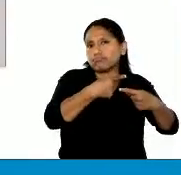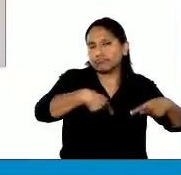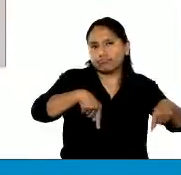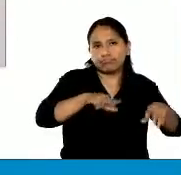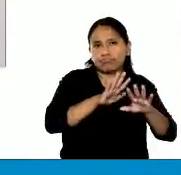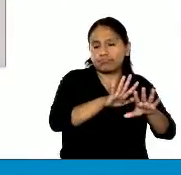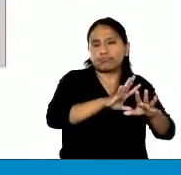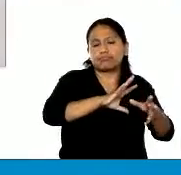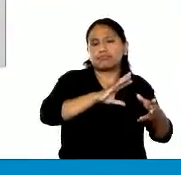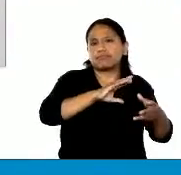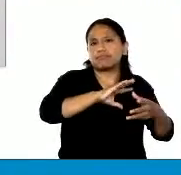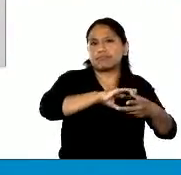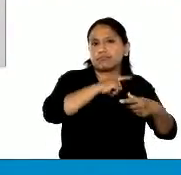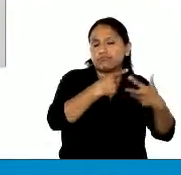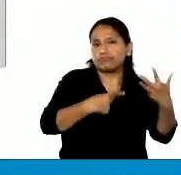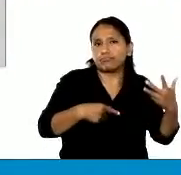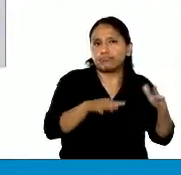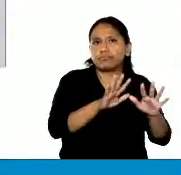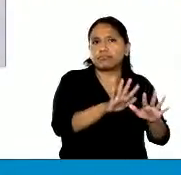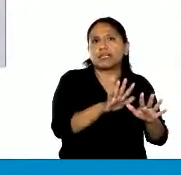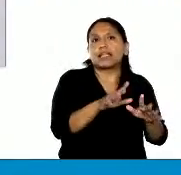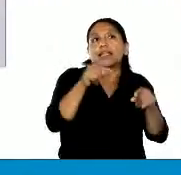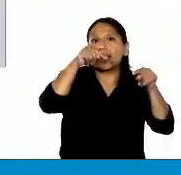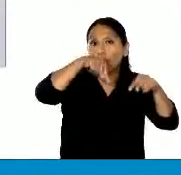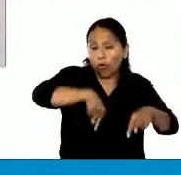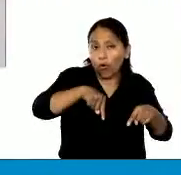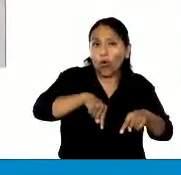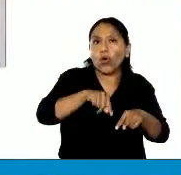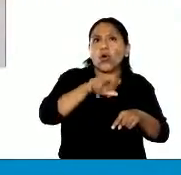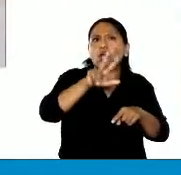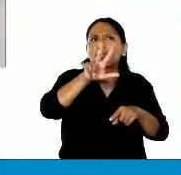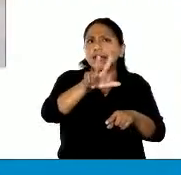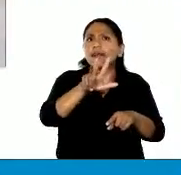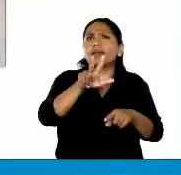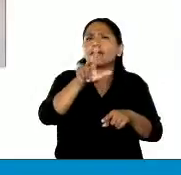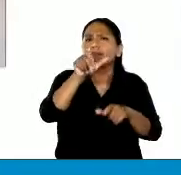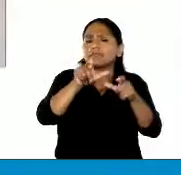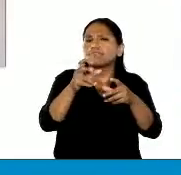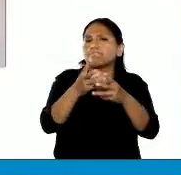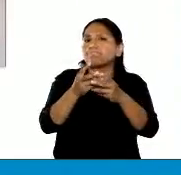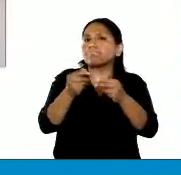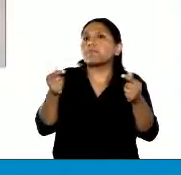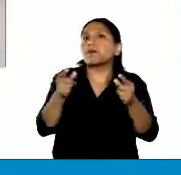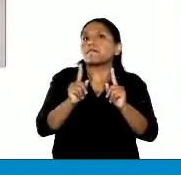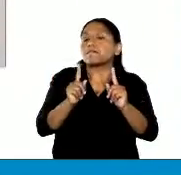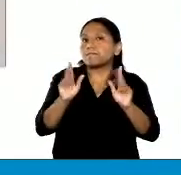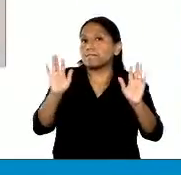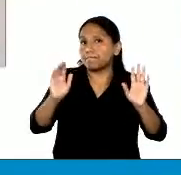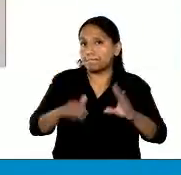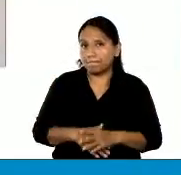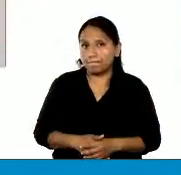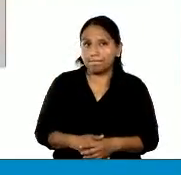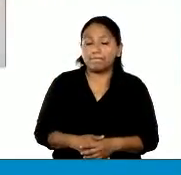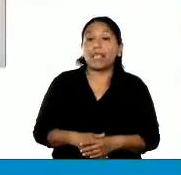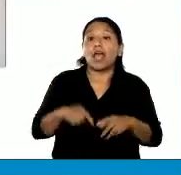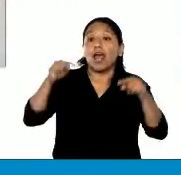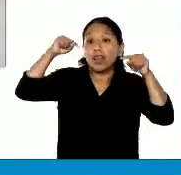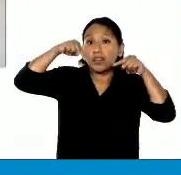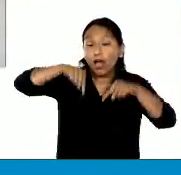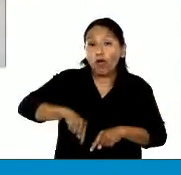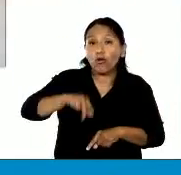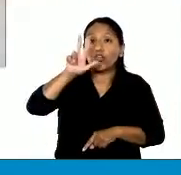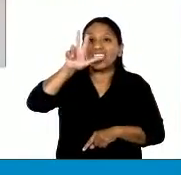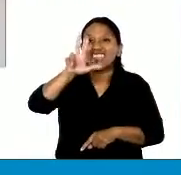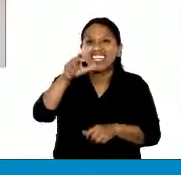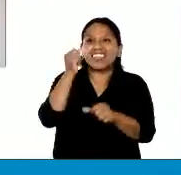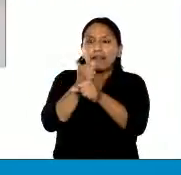de apremios, y de los cuales aún hoy todavía 3 permanecen desaparecidos. Al día de hoy, los trabajadores